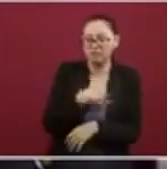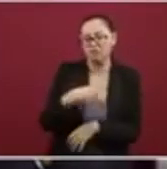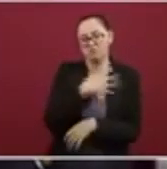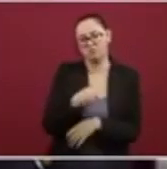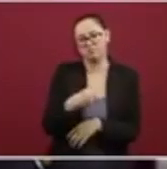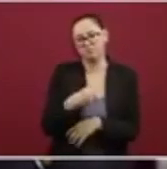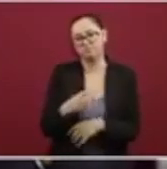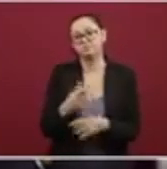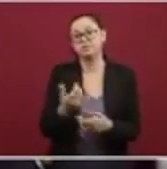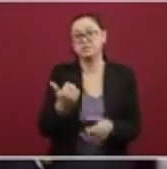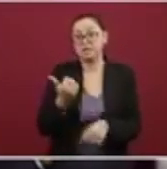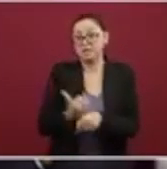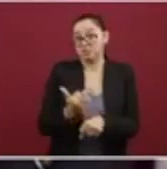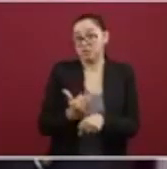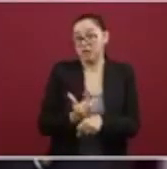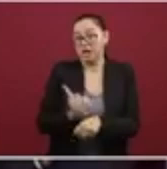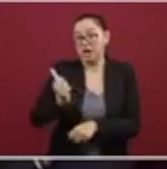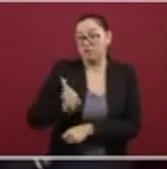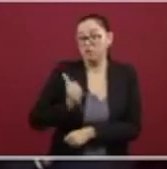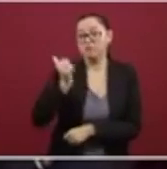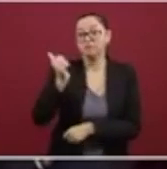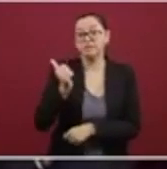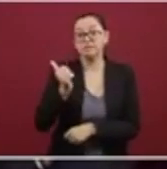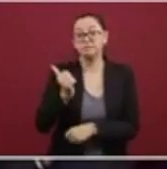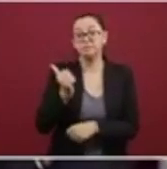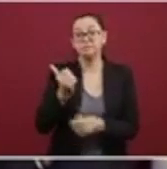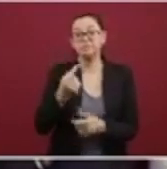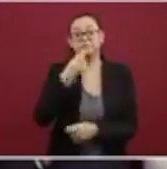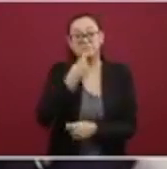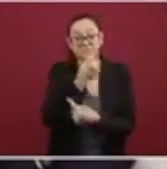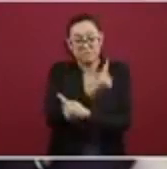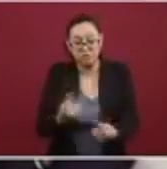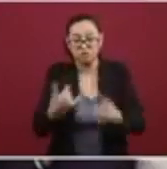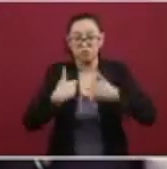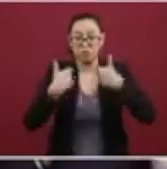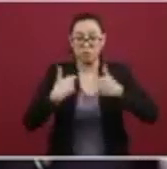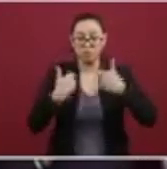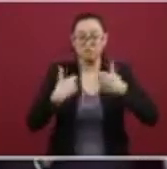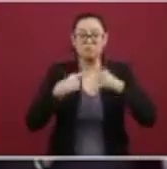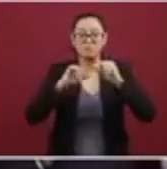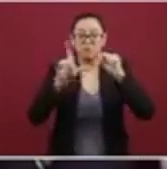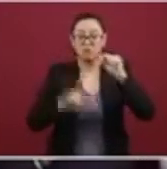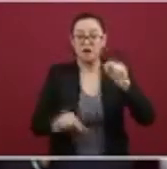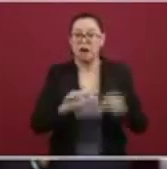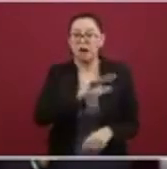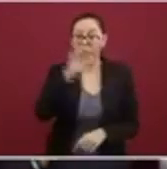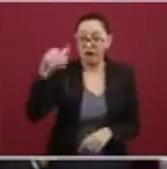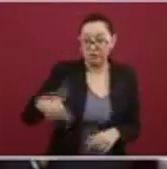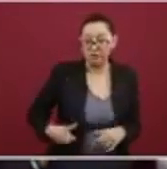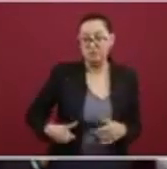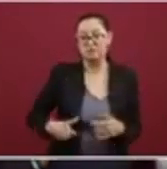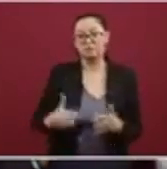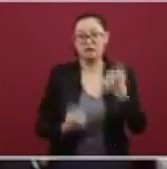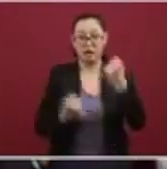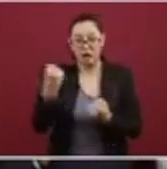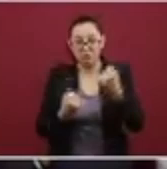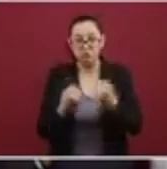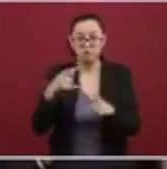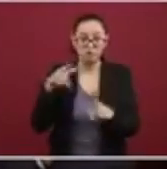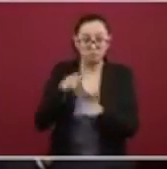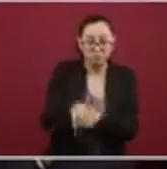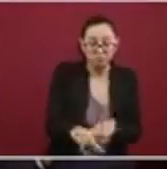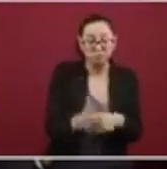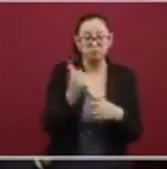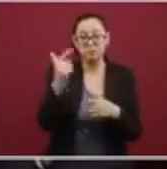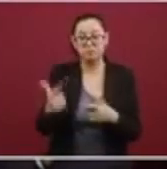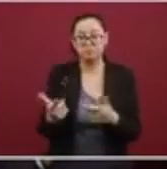tránsito, los accidentes, son la primera causa de muerte de niños y jóvenes en nuestro país. Es una gran tragedia. Miles de